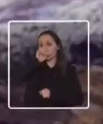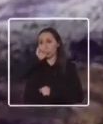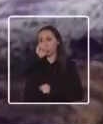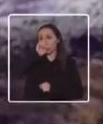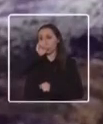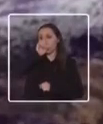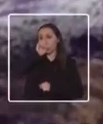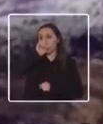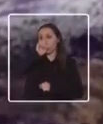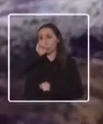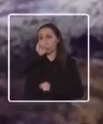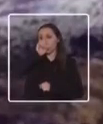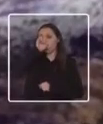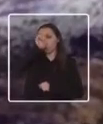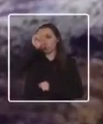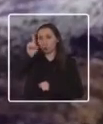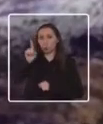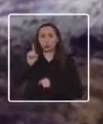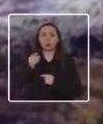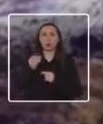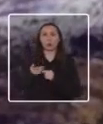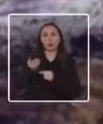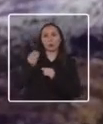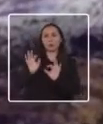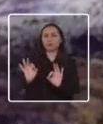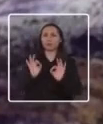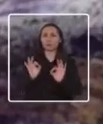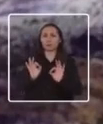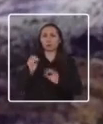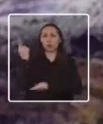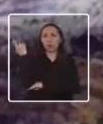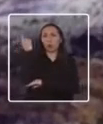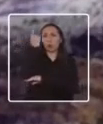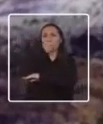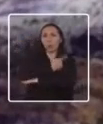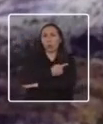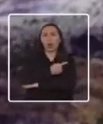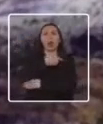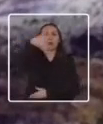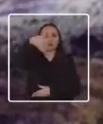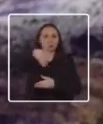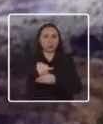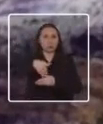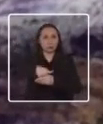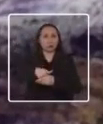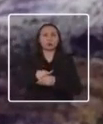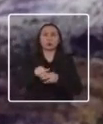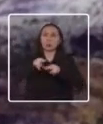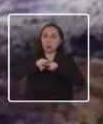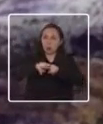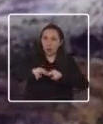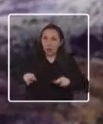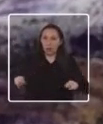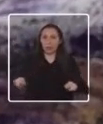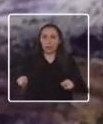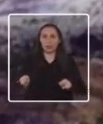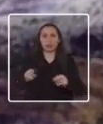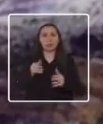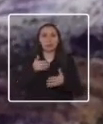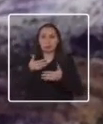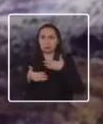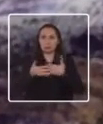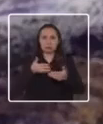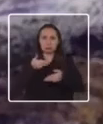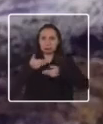parece, lo escuchamos y me das tu opinión. Una ejemplar jornada eleccionaria que ha sido tranquila y